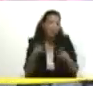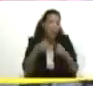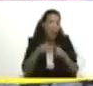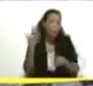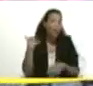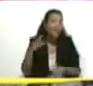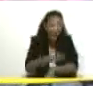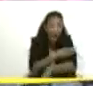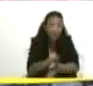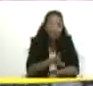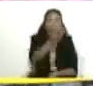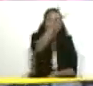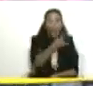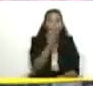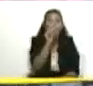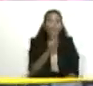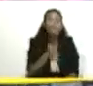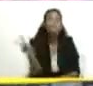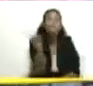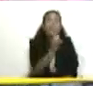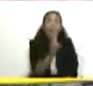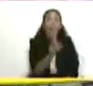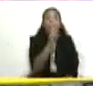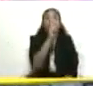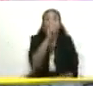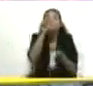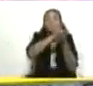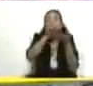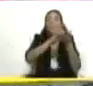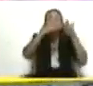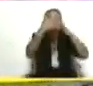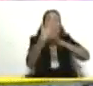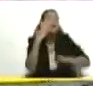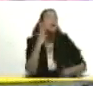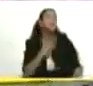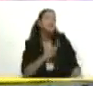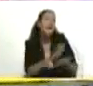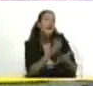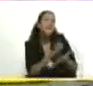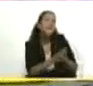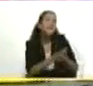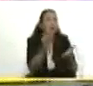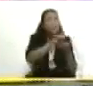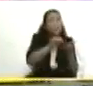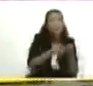Bueno, esa canción la compuso Ricardo Quintero, calladito en su barrio ahí, en Marín.